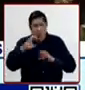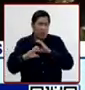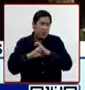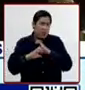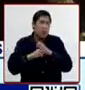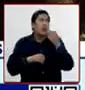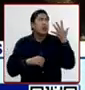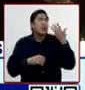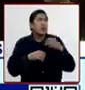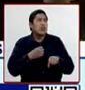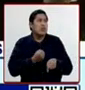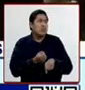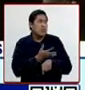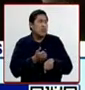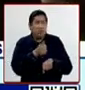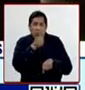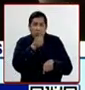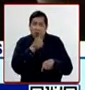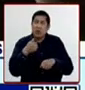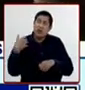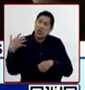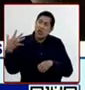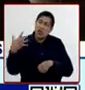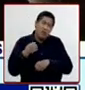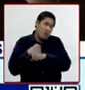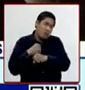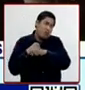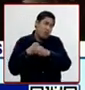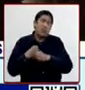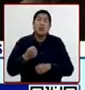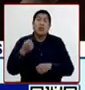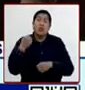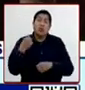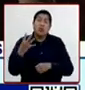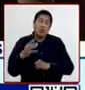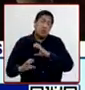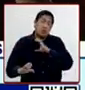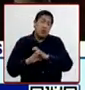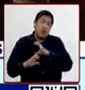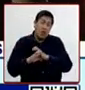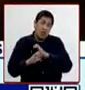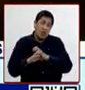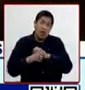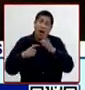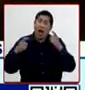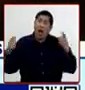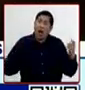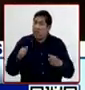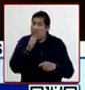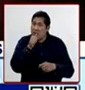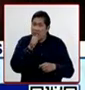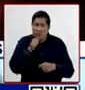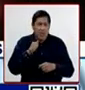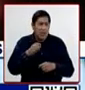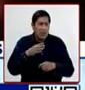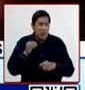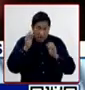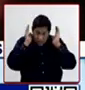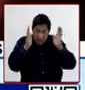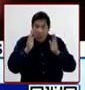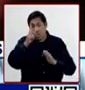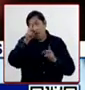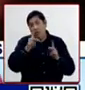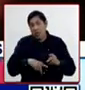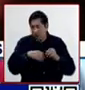5 ambulancias privadas, 5 ambulancias públicas, 4 cisternas. Se han atendido 6 personas por intoxicación y una por sutura, y se va a